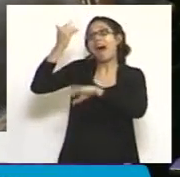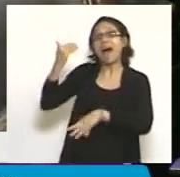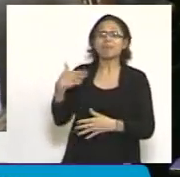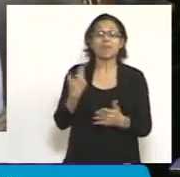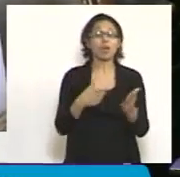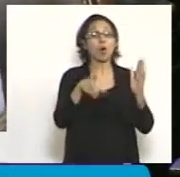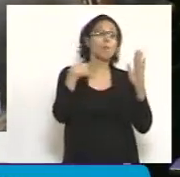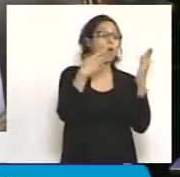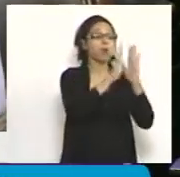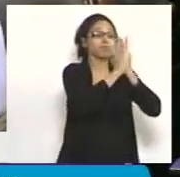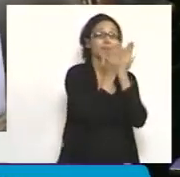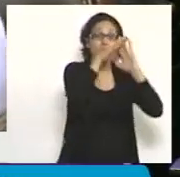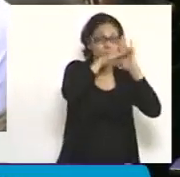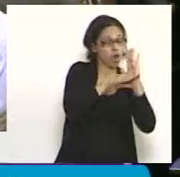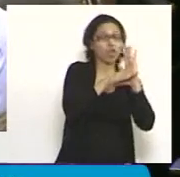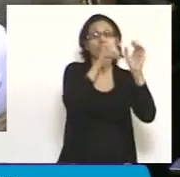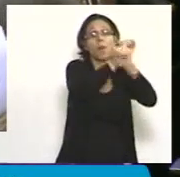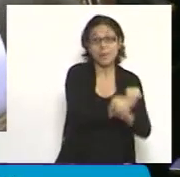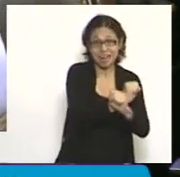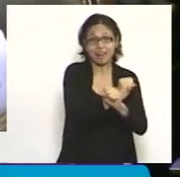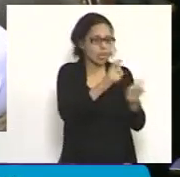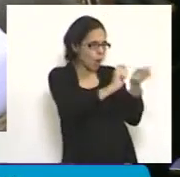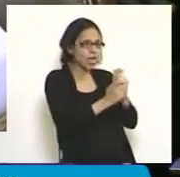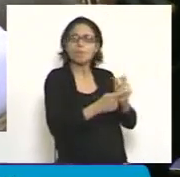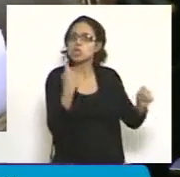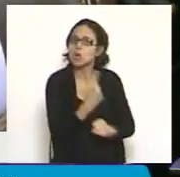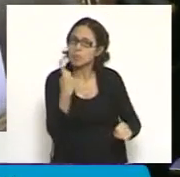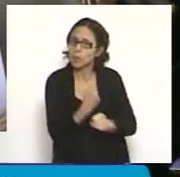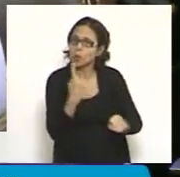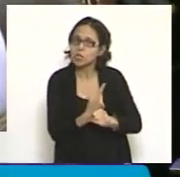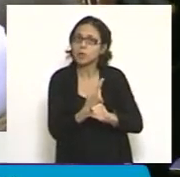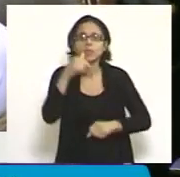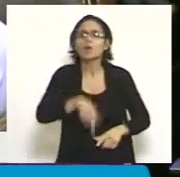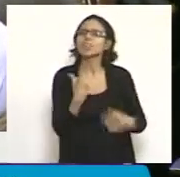modificar el Código Penal por idénticas mezquindades, un